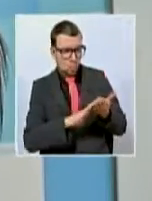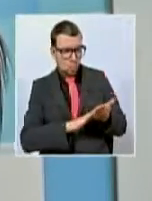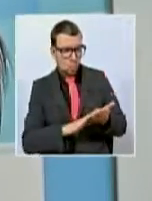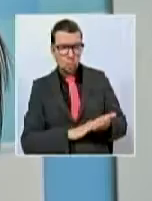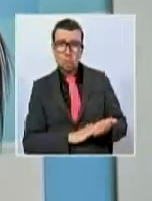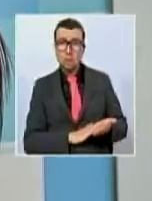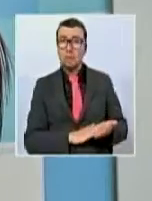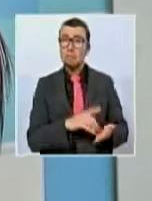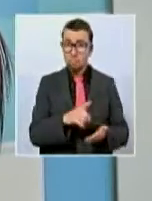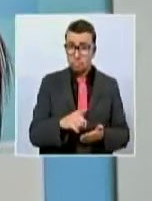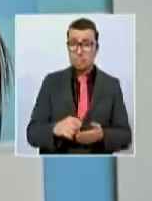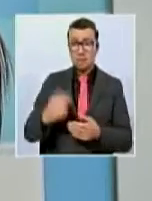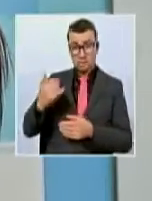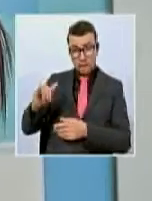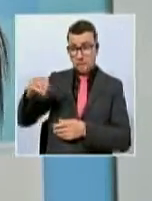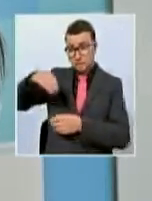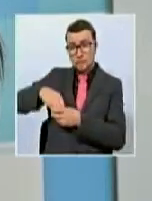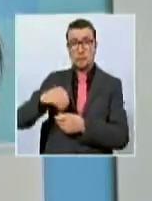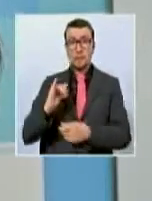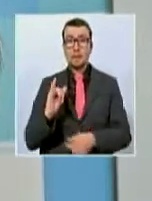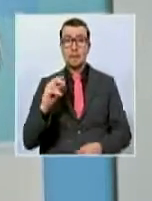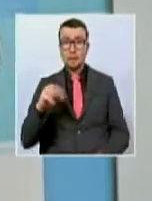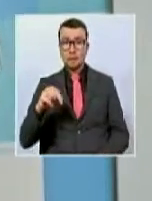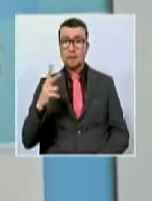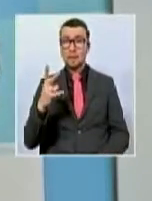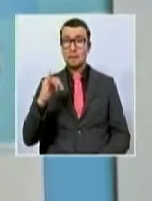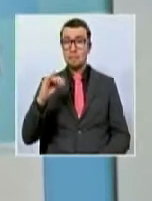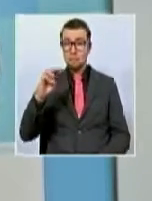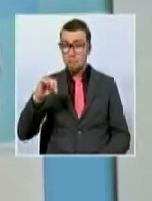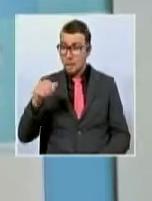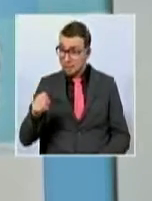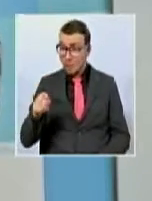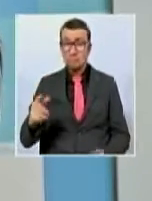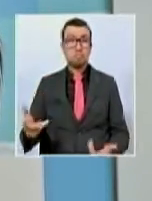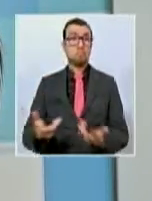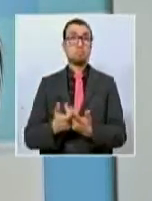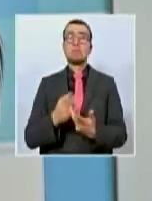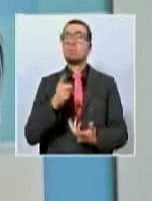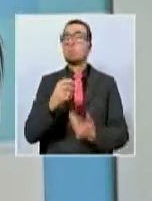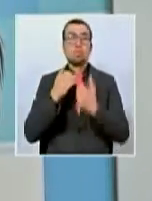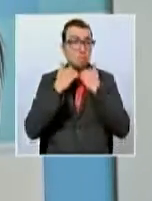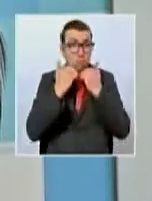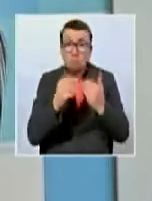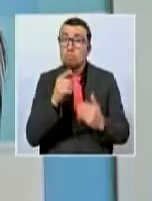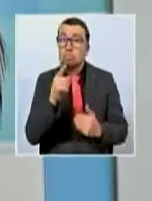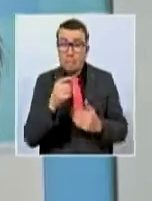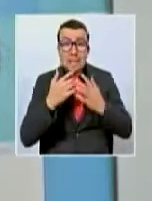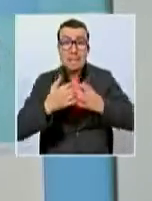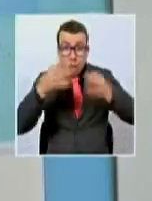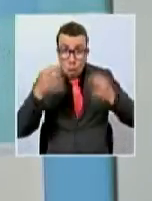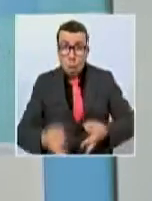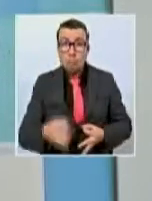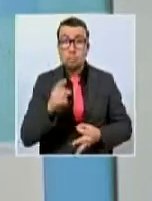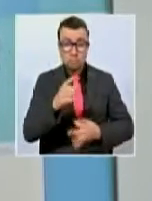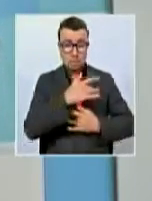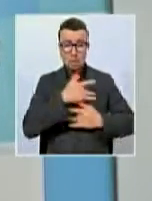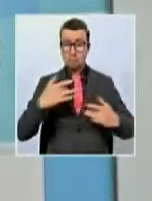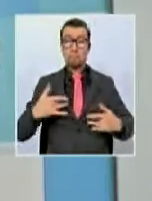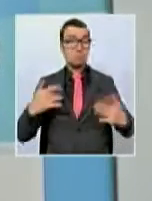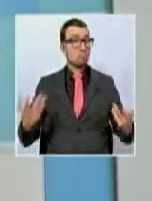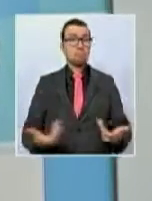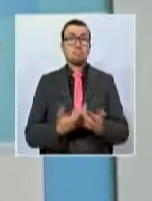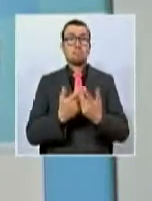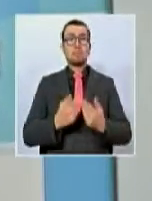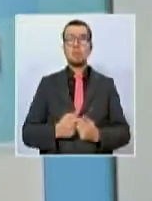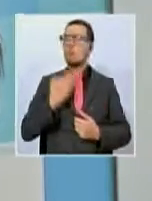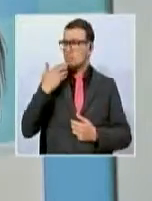no ha sido registrado ante la INVIMA. Es decir, no sabemos si es seguro para su salud. ¿Por qué hasta no hay, a pesar de que ya